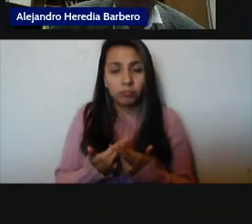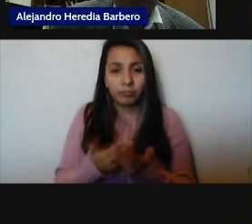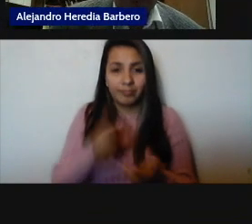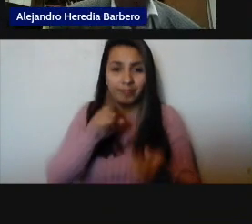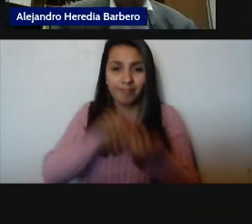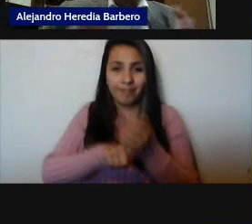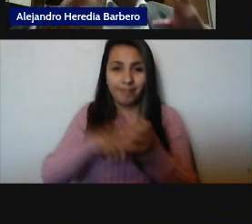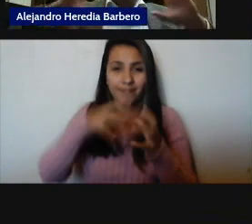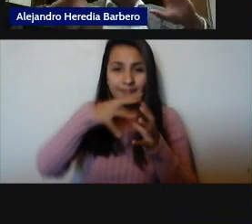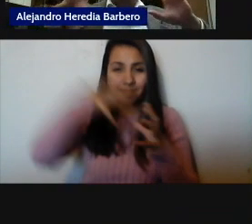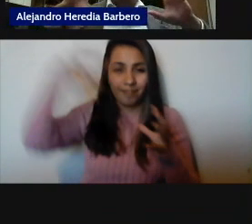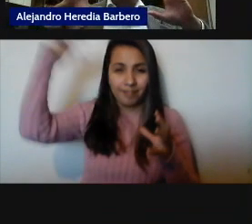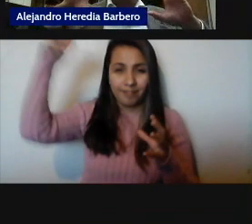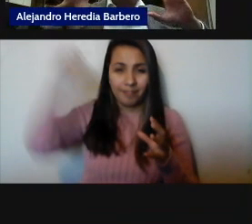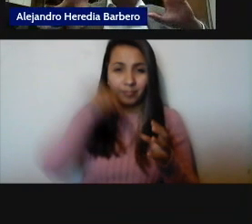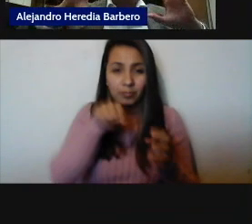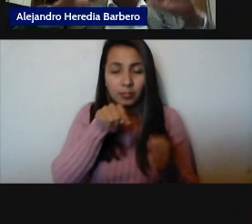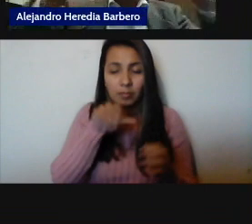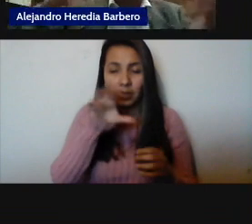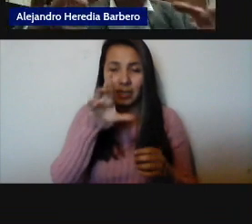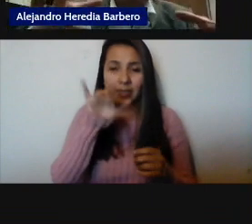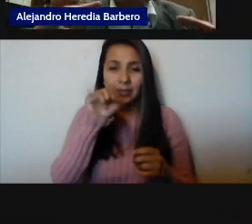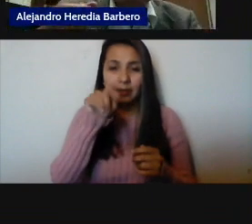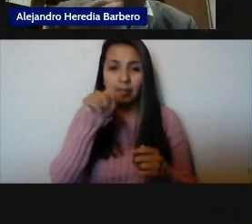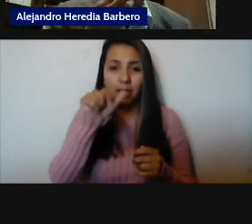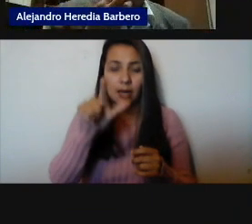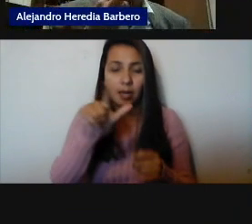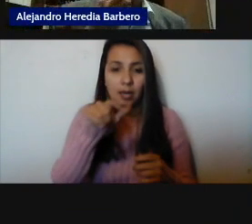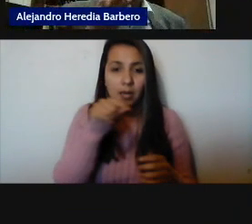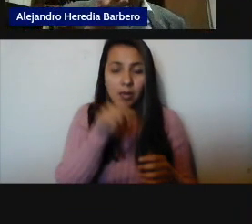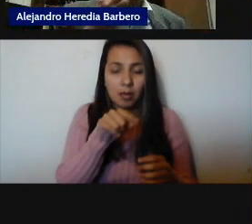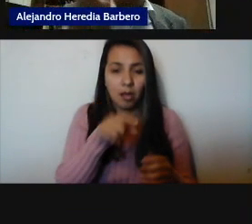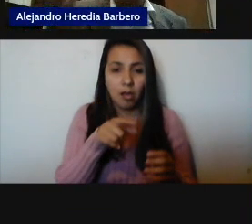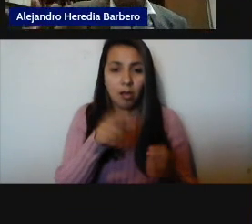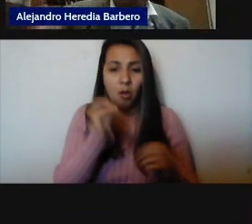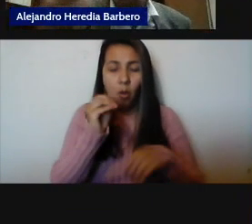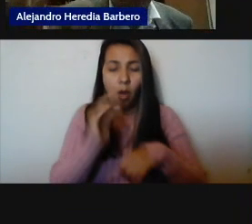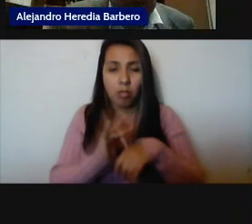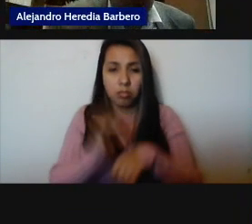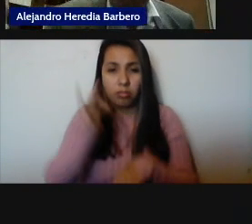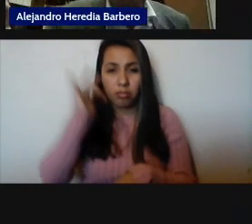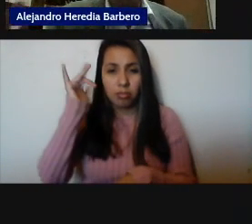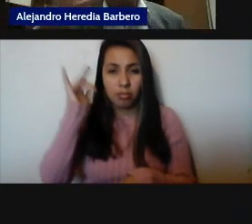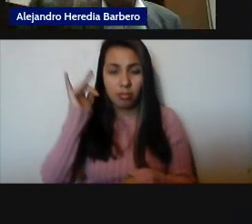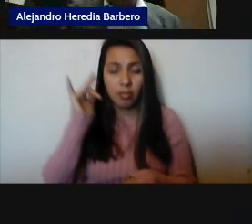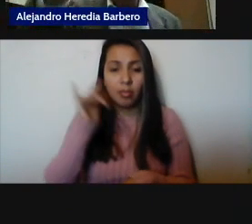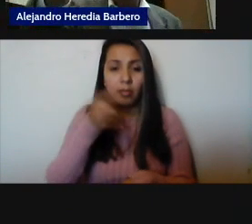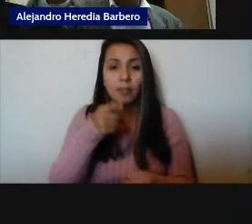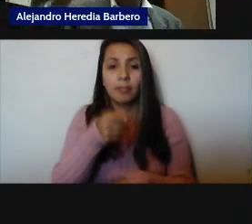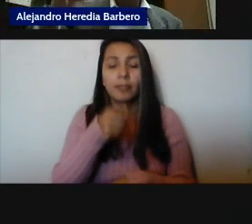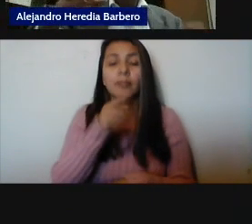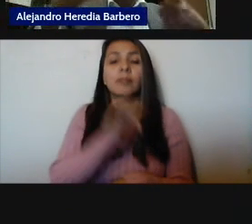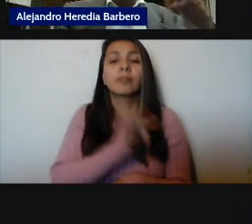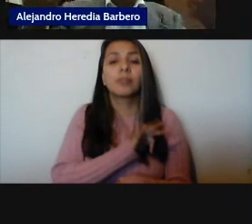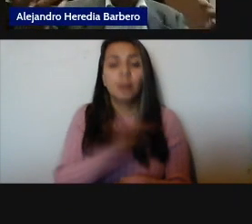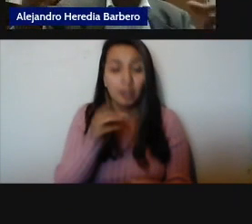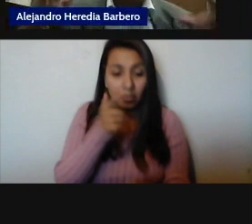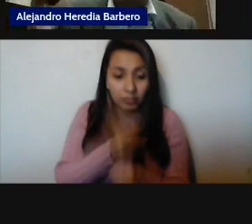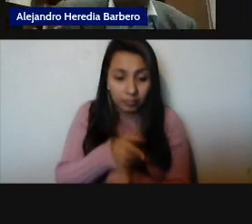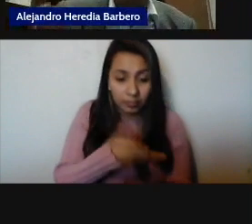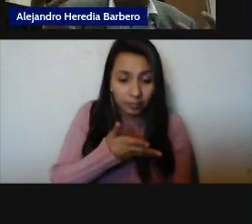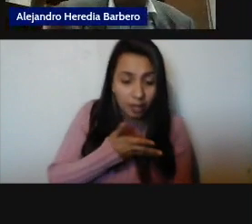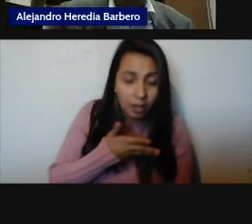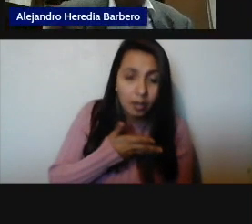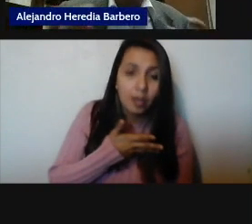importantes en nuestro cristal, valga la redundancia, agua cristalina, agua ordenada,